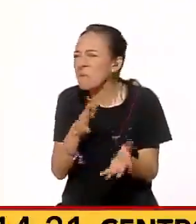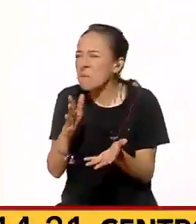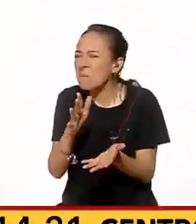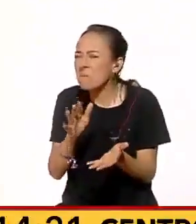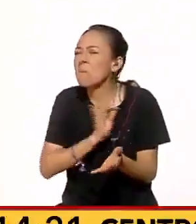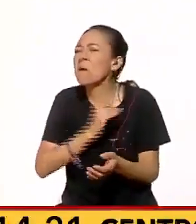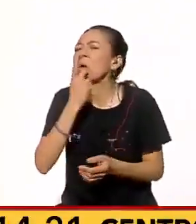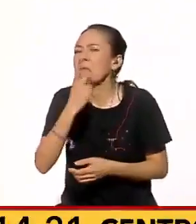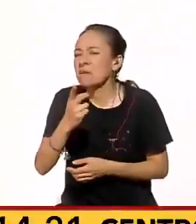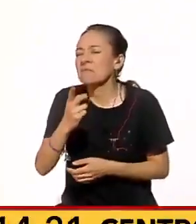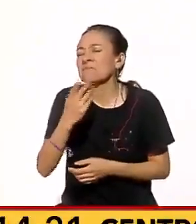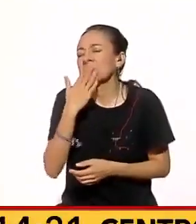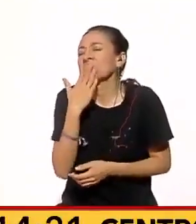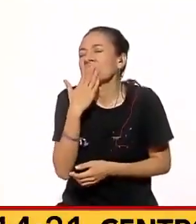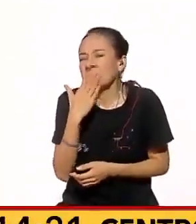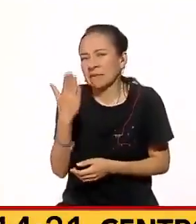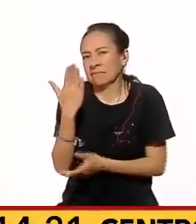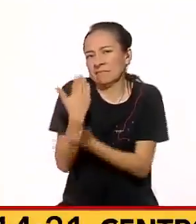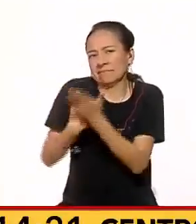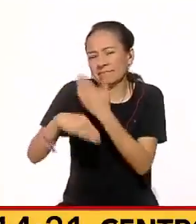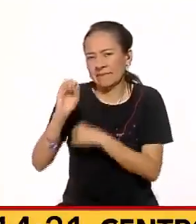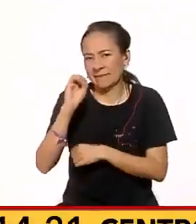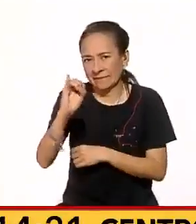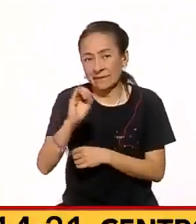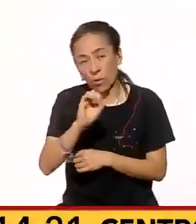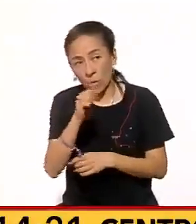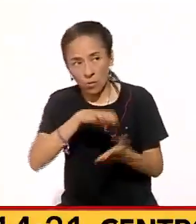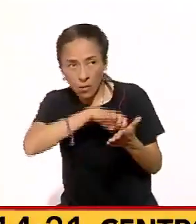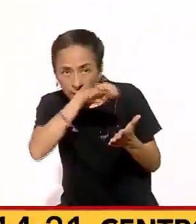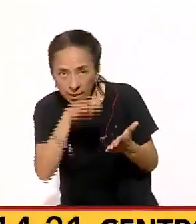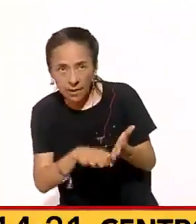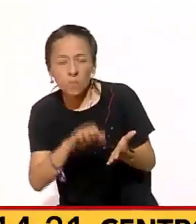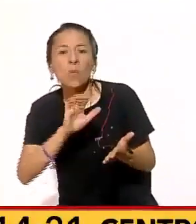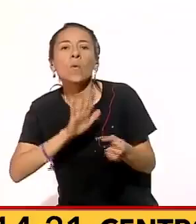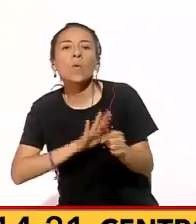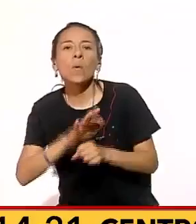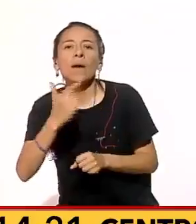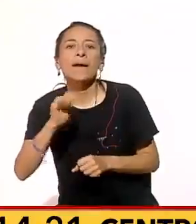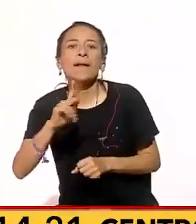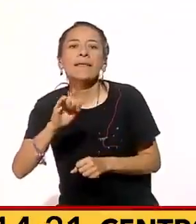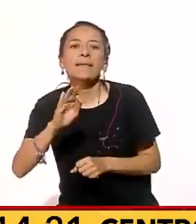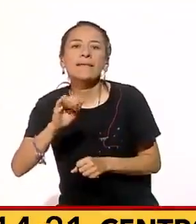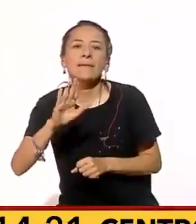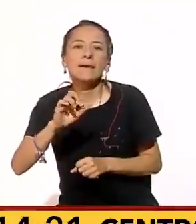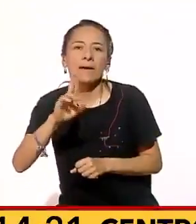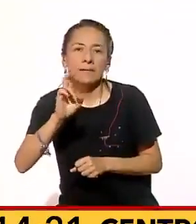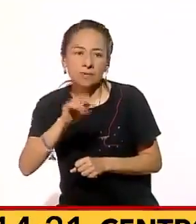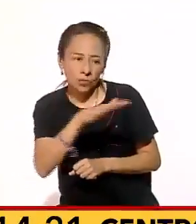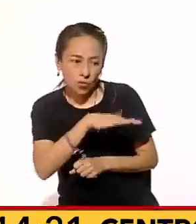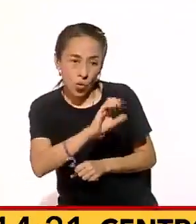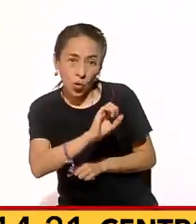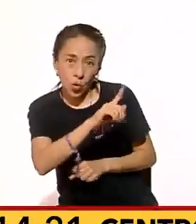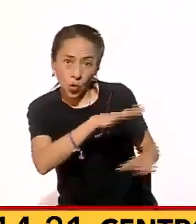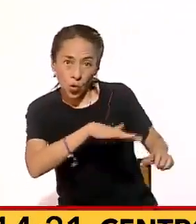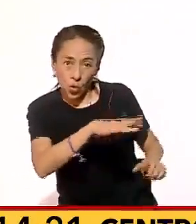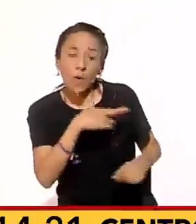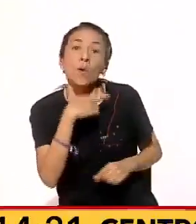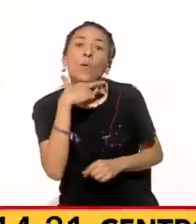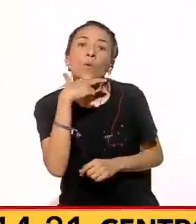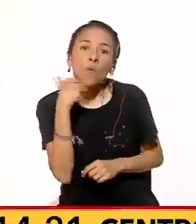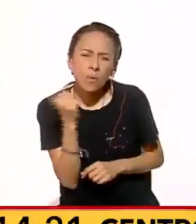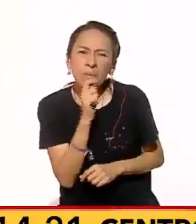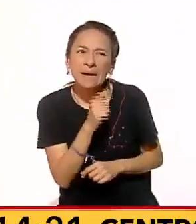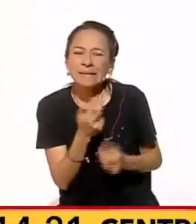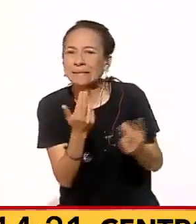parte, me gustaría mostrar dos ejemplos muy claros de gentrificación. El de la colonia Roma, que se deterioró mucho como consecuencia